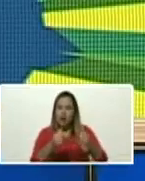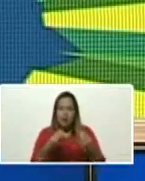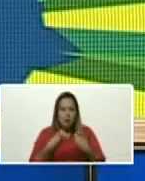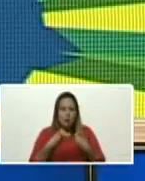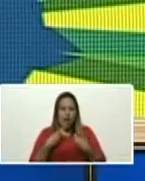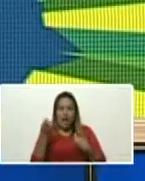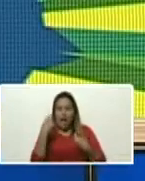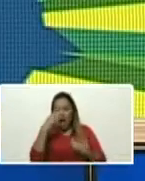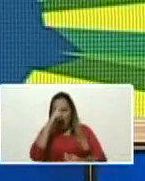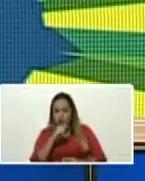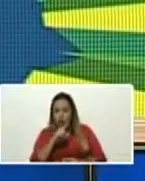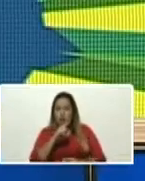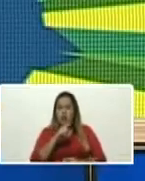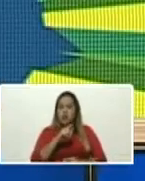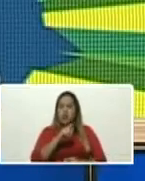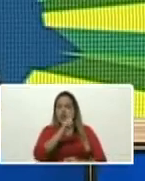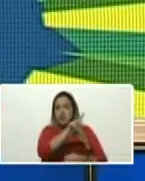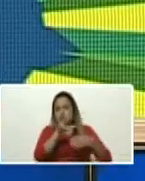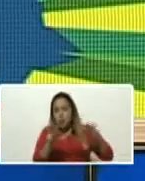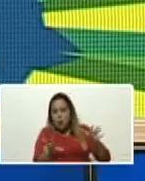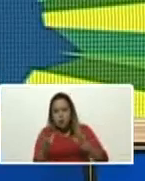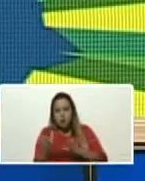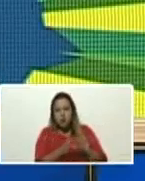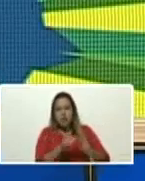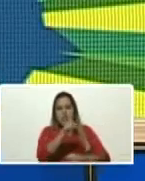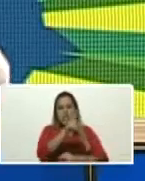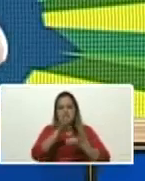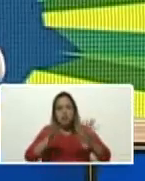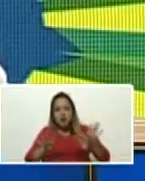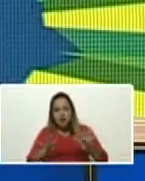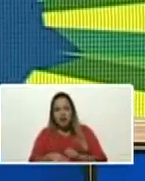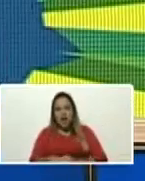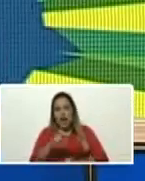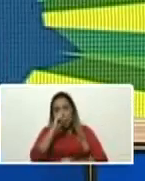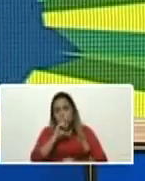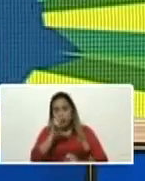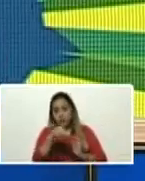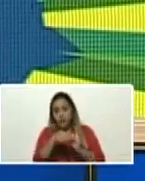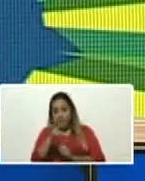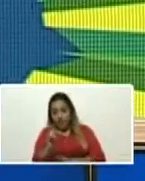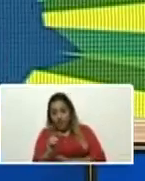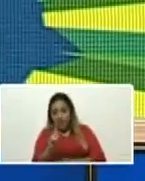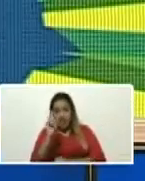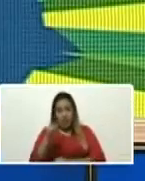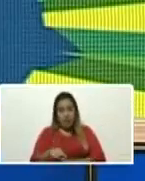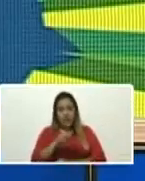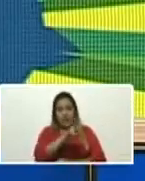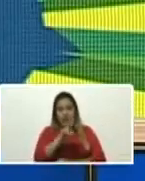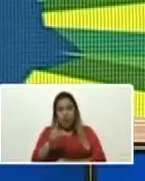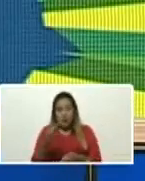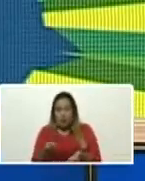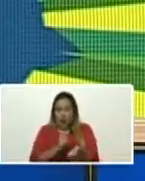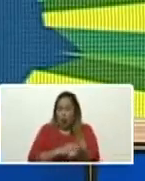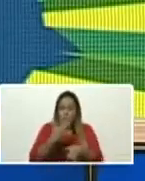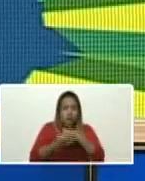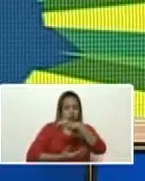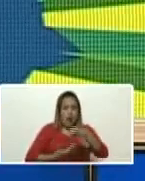aquellos años 18, 19, 20 y 21, en las peores